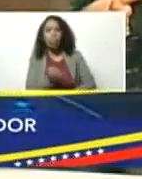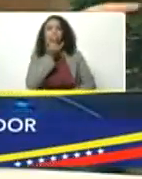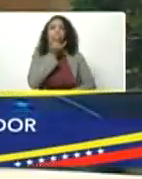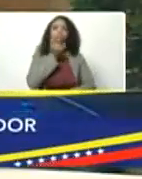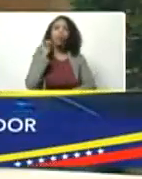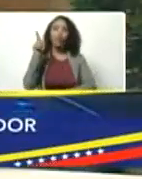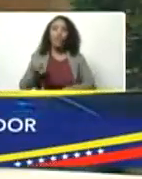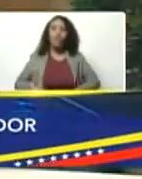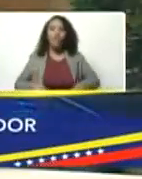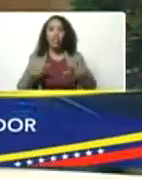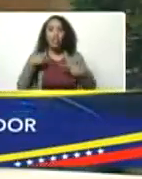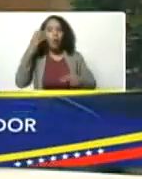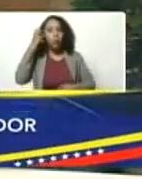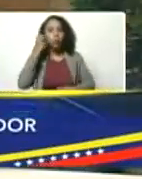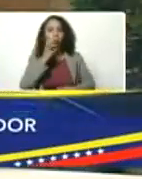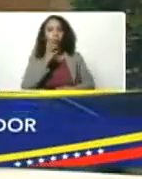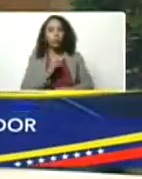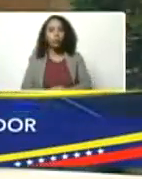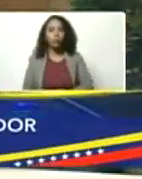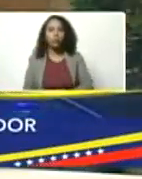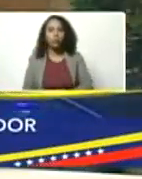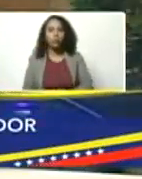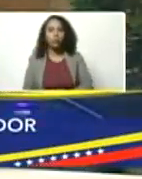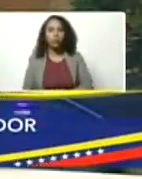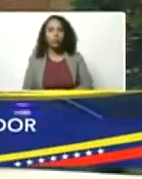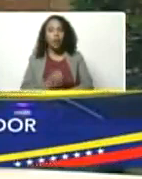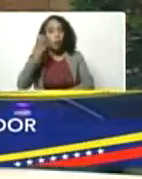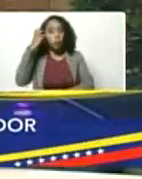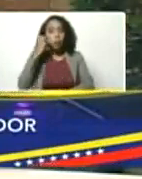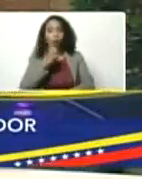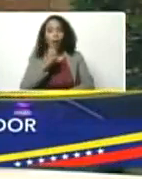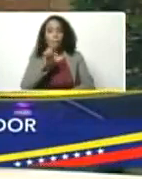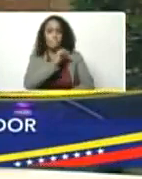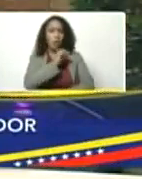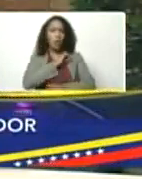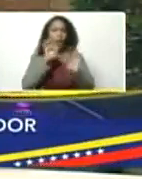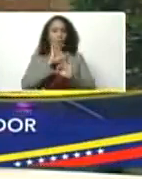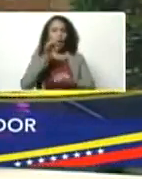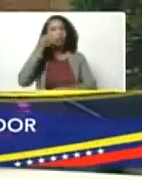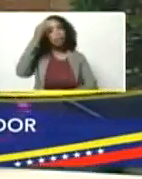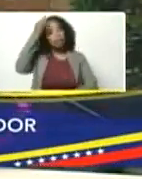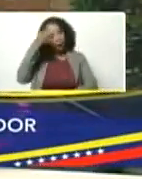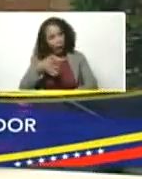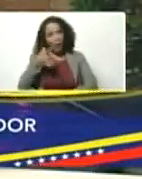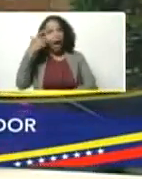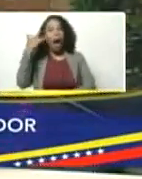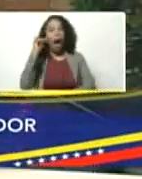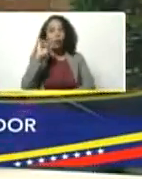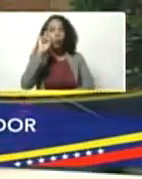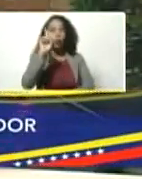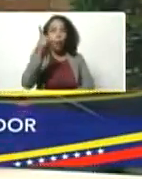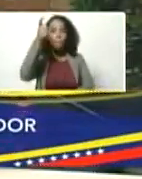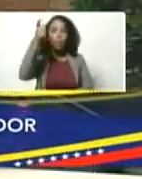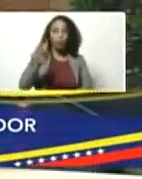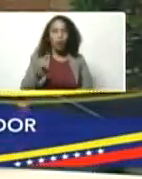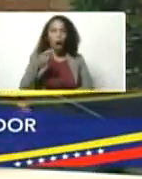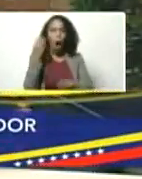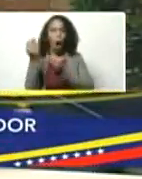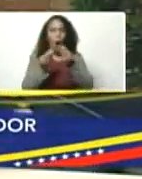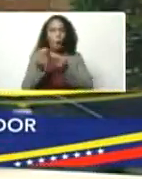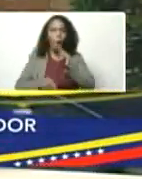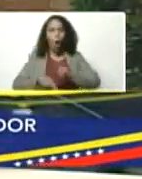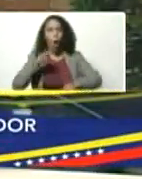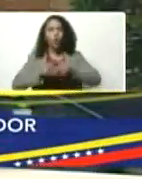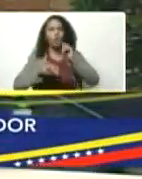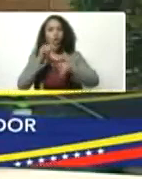de tu vida, Fidel? Y Fidel, sin titubear, dijo, creer que alguien sabía cómo se construía